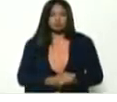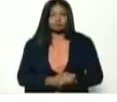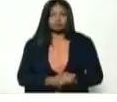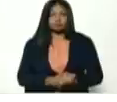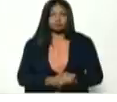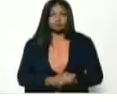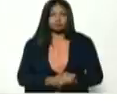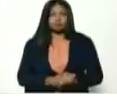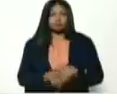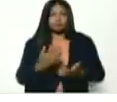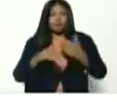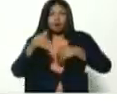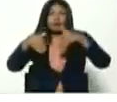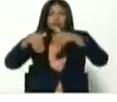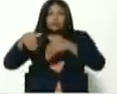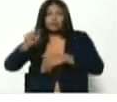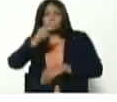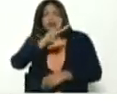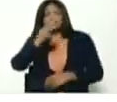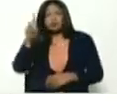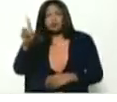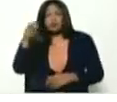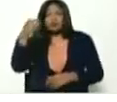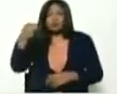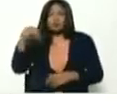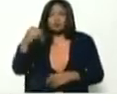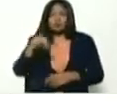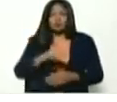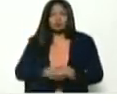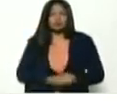vamos a elecciones el 21 de noviembre